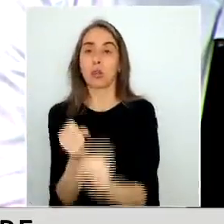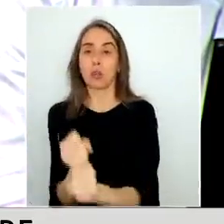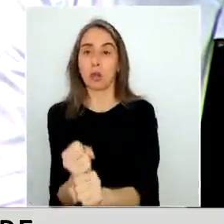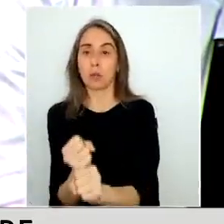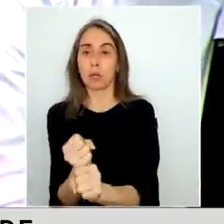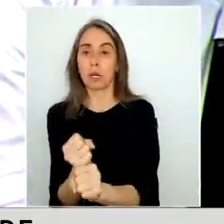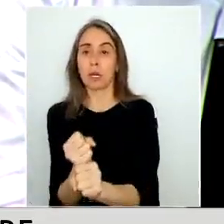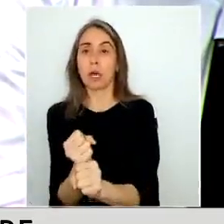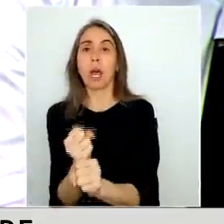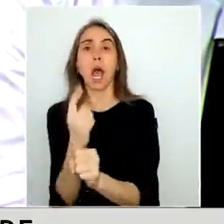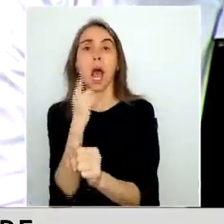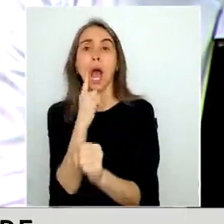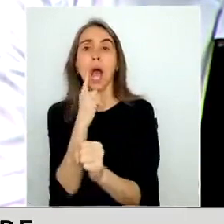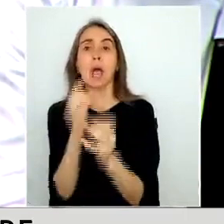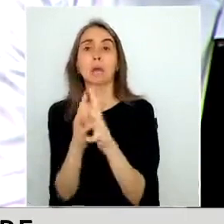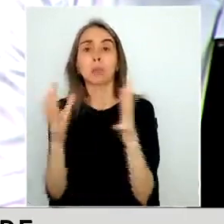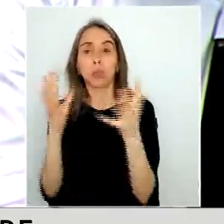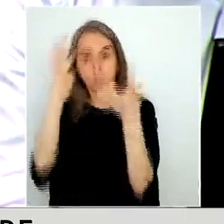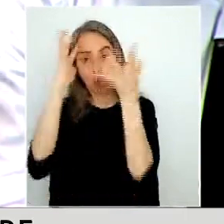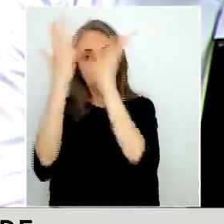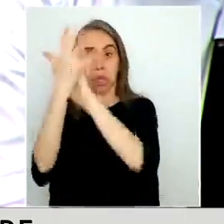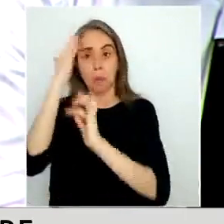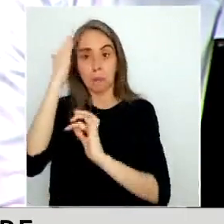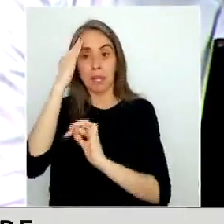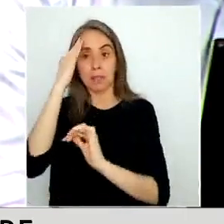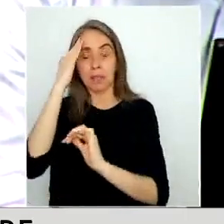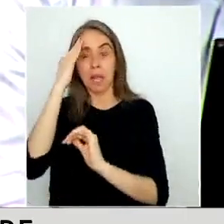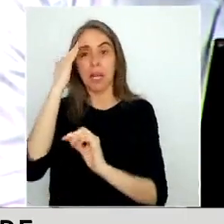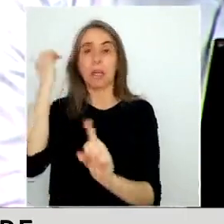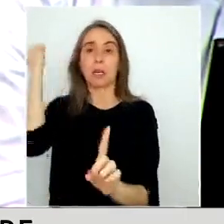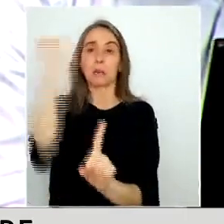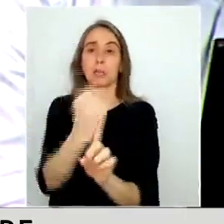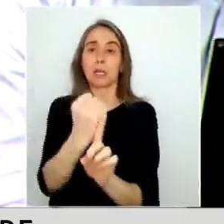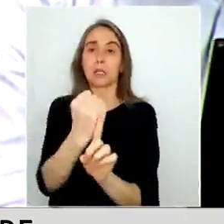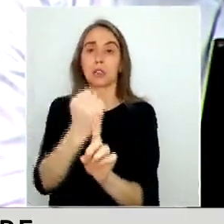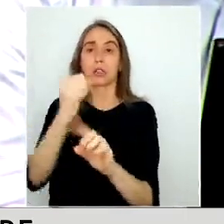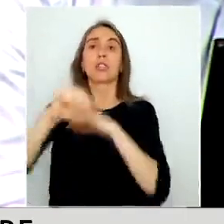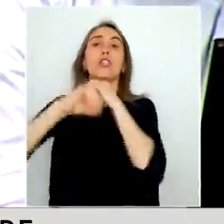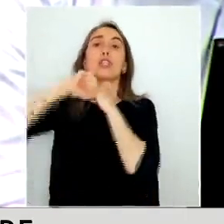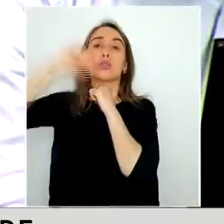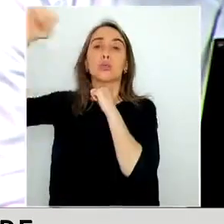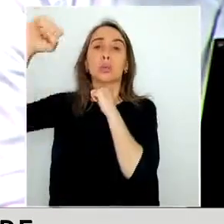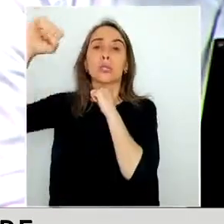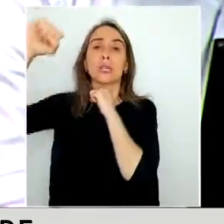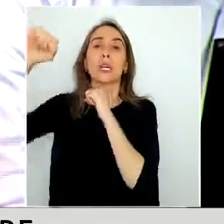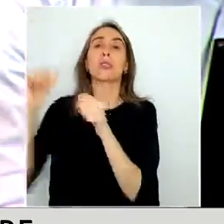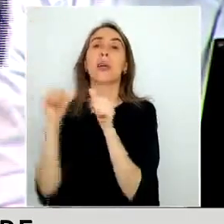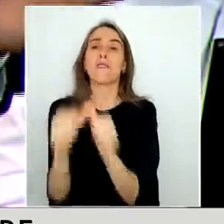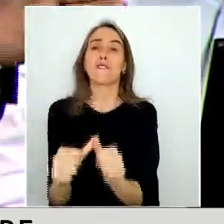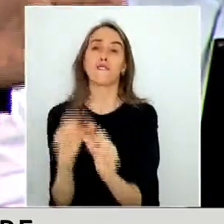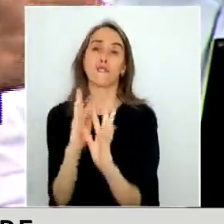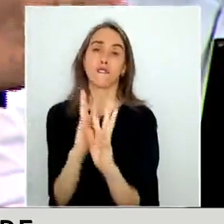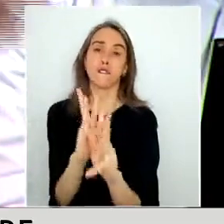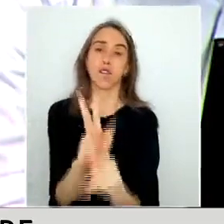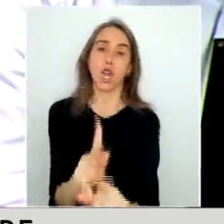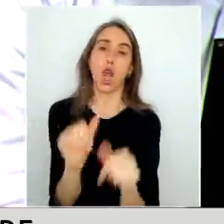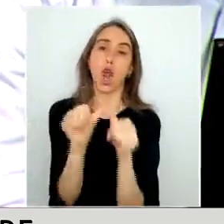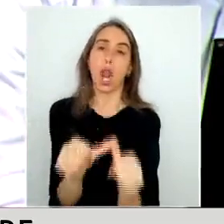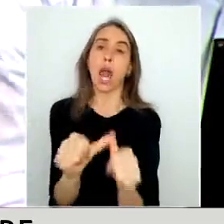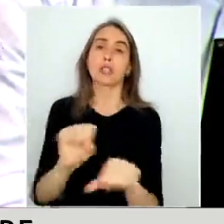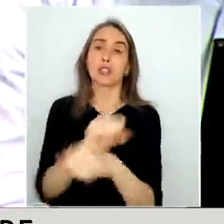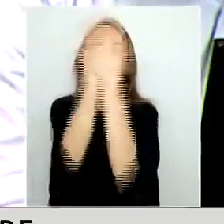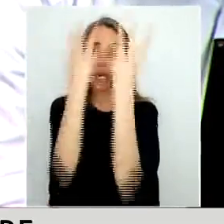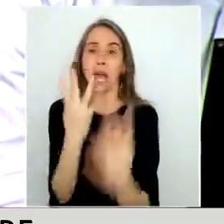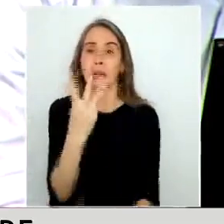de enajenados mentales que han sido asesinados que se han suicidado que han tenido violaciones múltiples anterior de la cárcel hace 30 días hubo